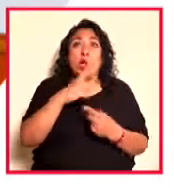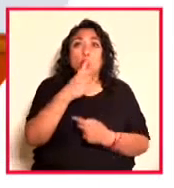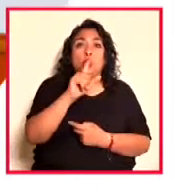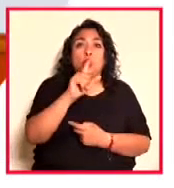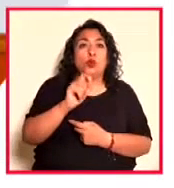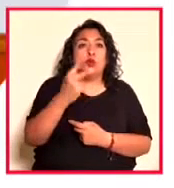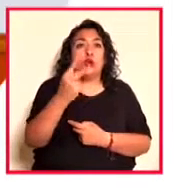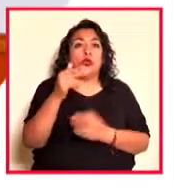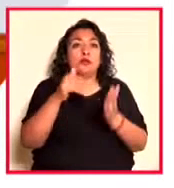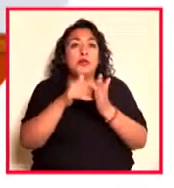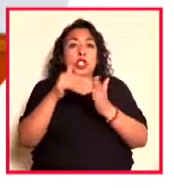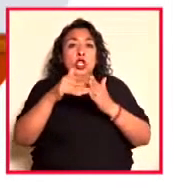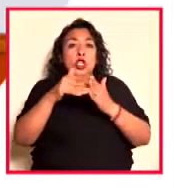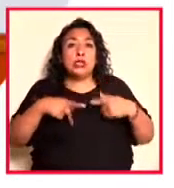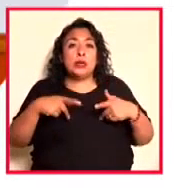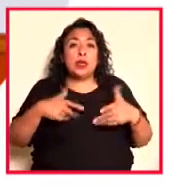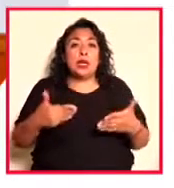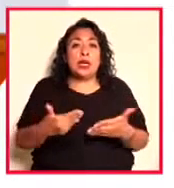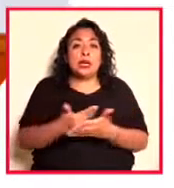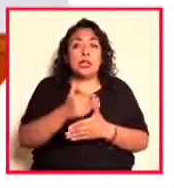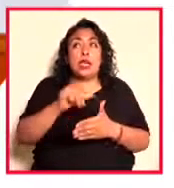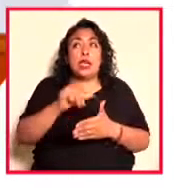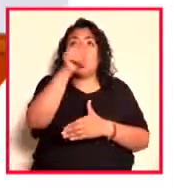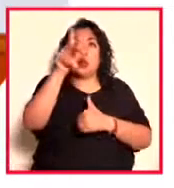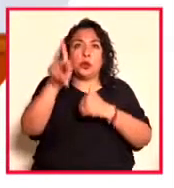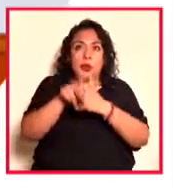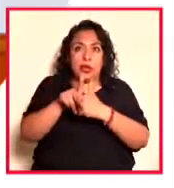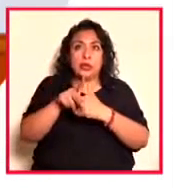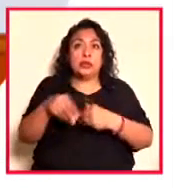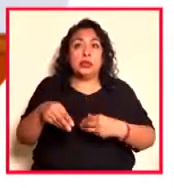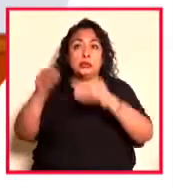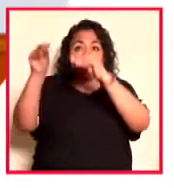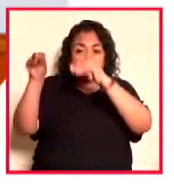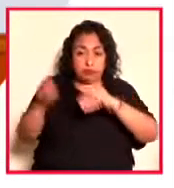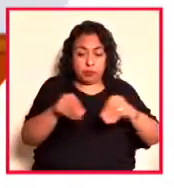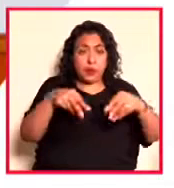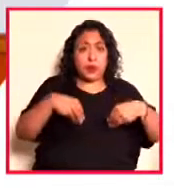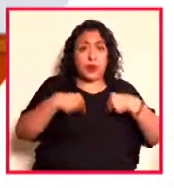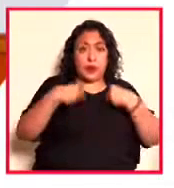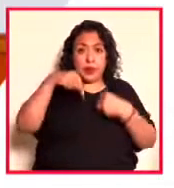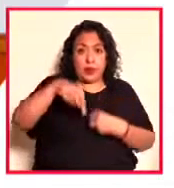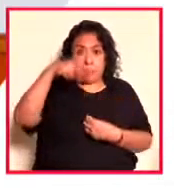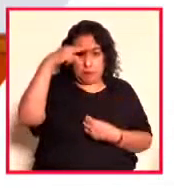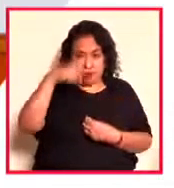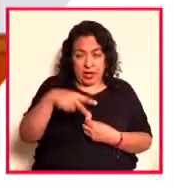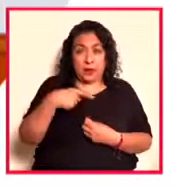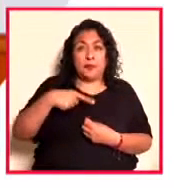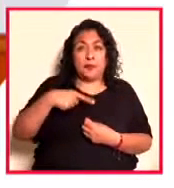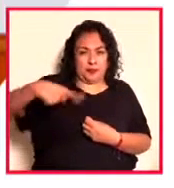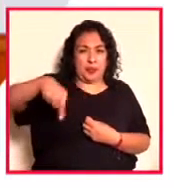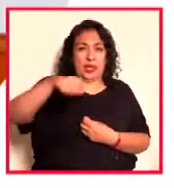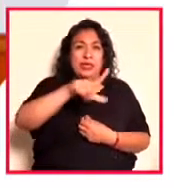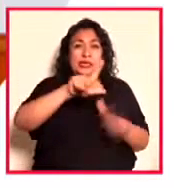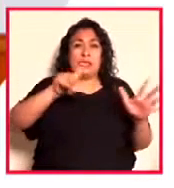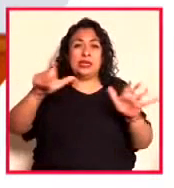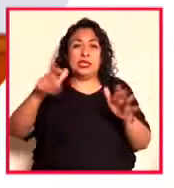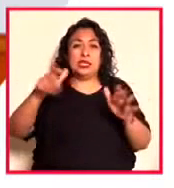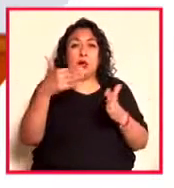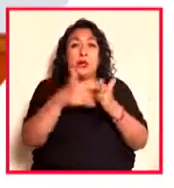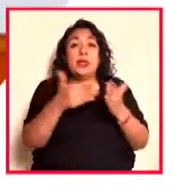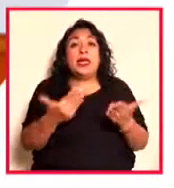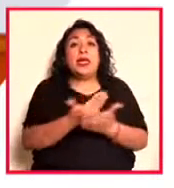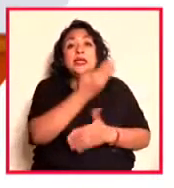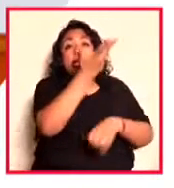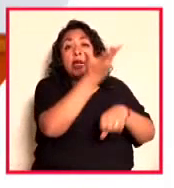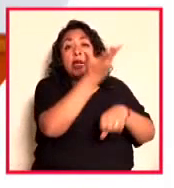millones de personas que nacieron en el extranjero viviendo hoy en México. De ellos, 750 mil nacieron en Estados Unidos